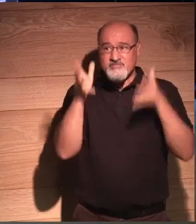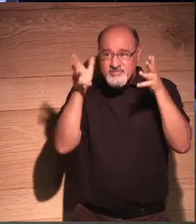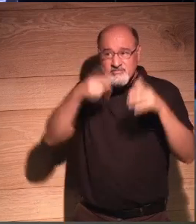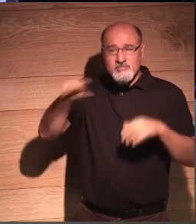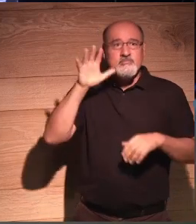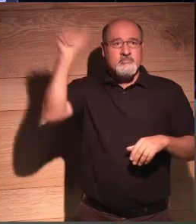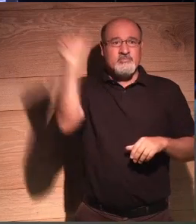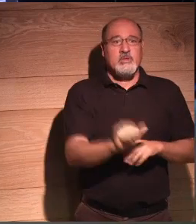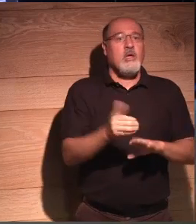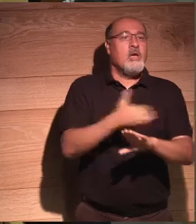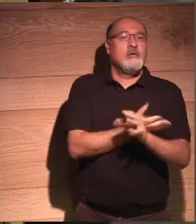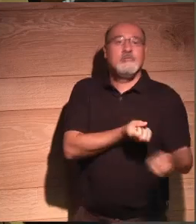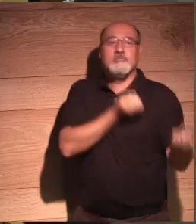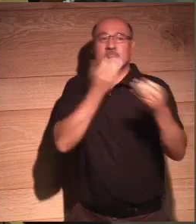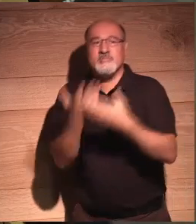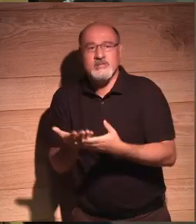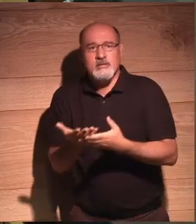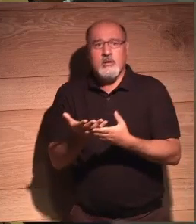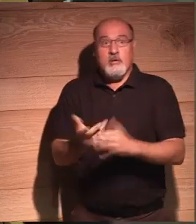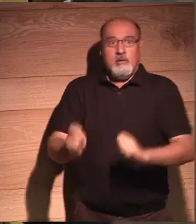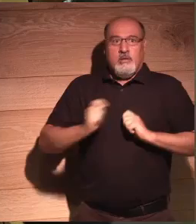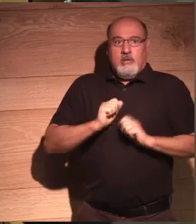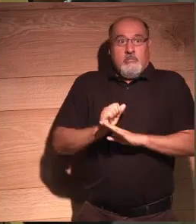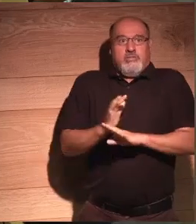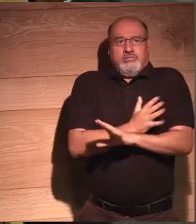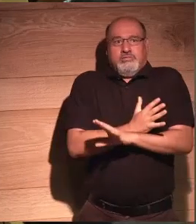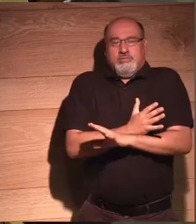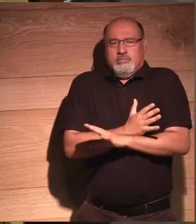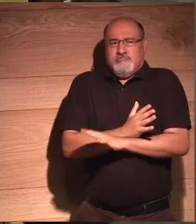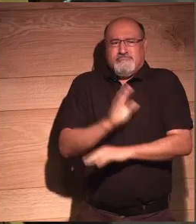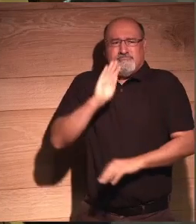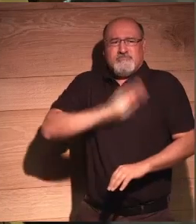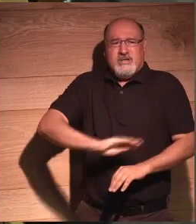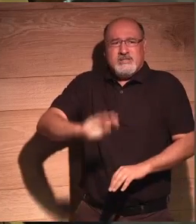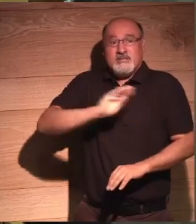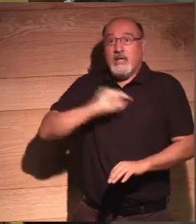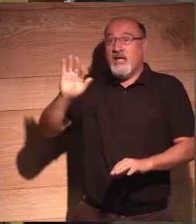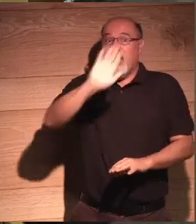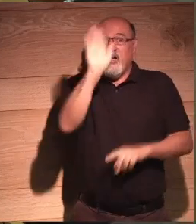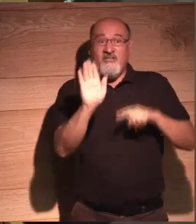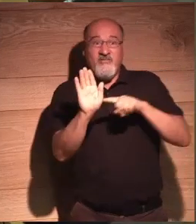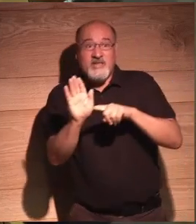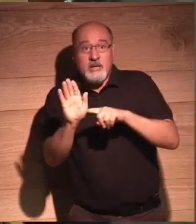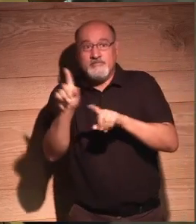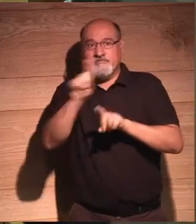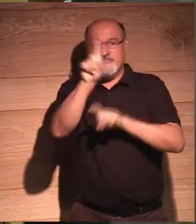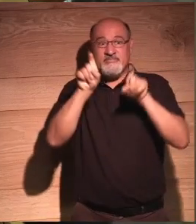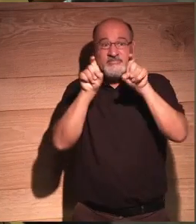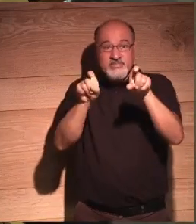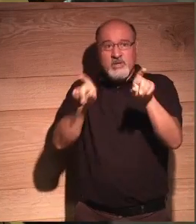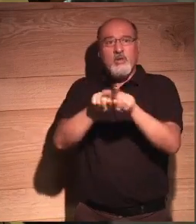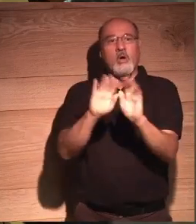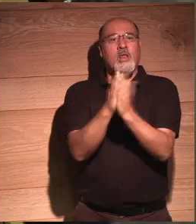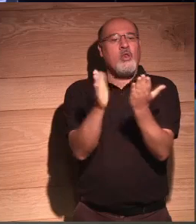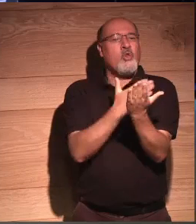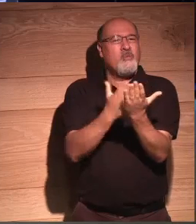les decía, es que es tan emocionante, aunque no sabemos el final, que como cualquier novela de